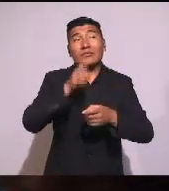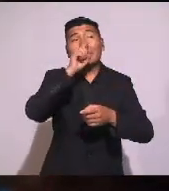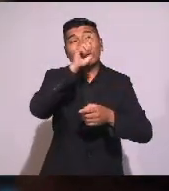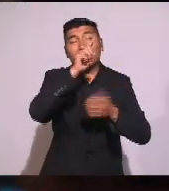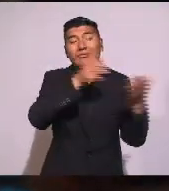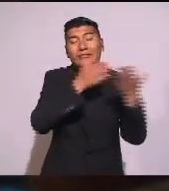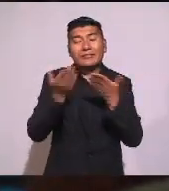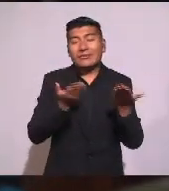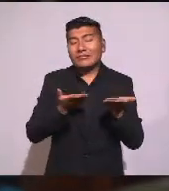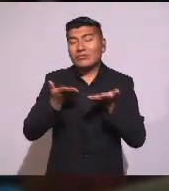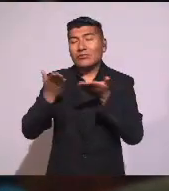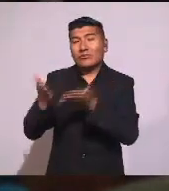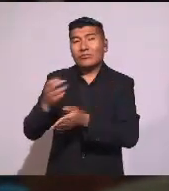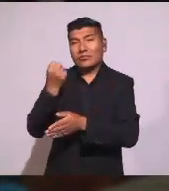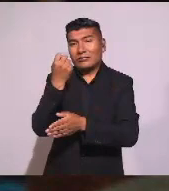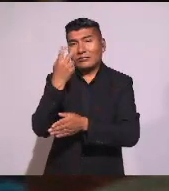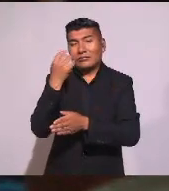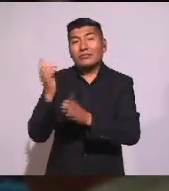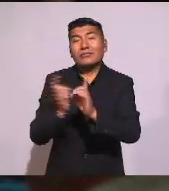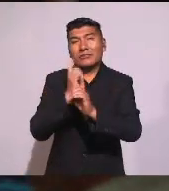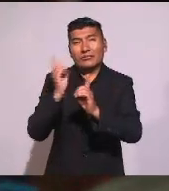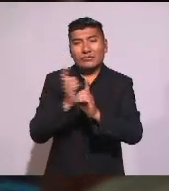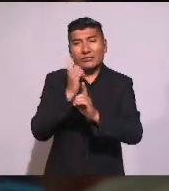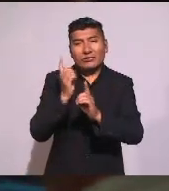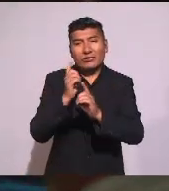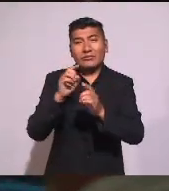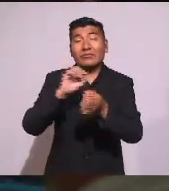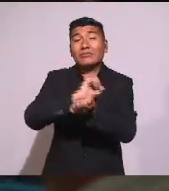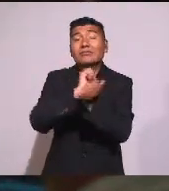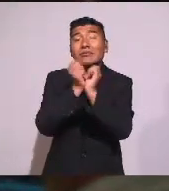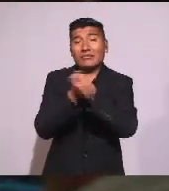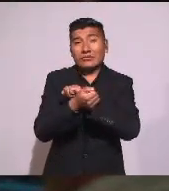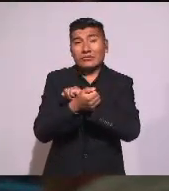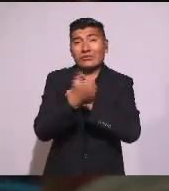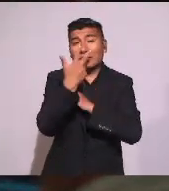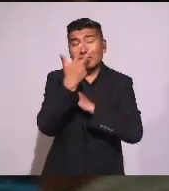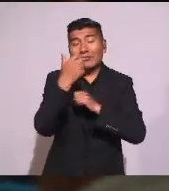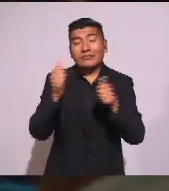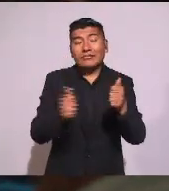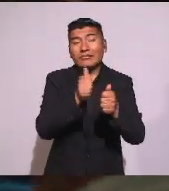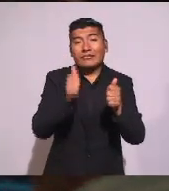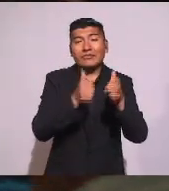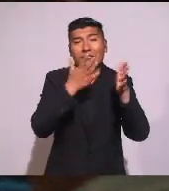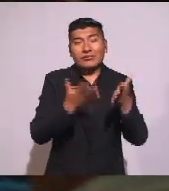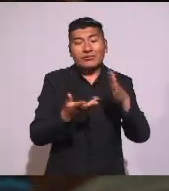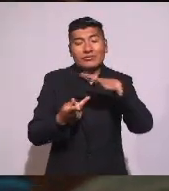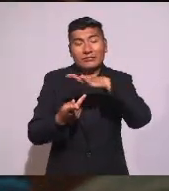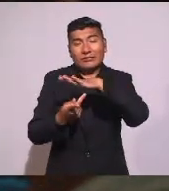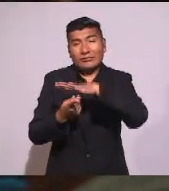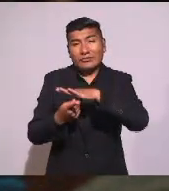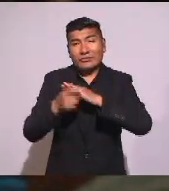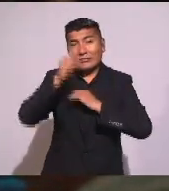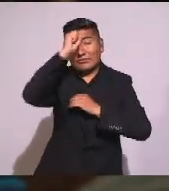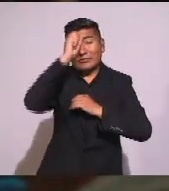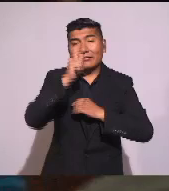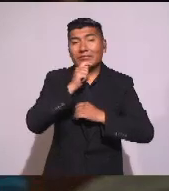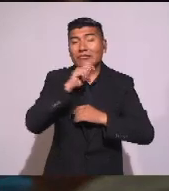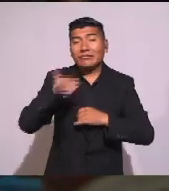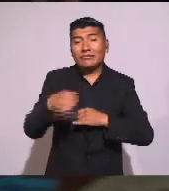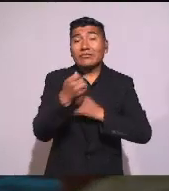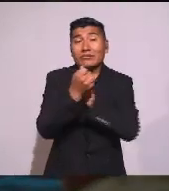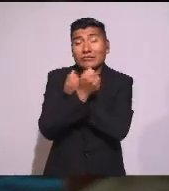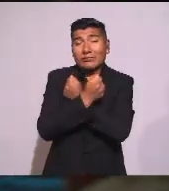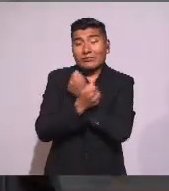hace a sus discípulos en la transfiguración los tres apóstoles pedro santiago y juan